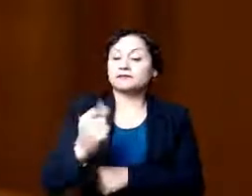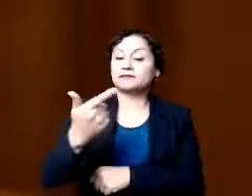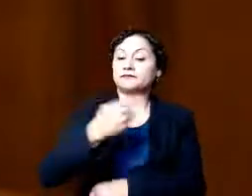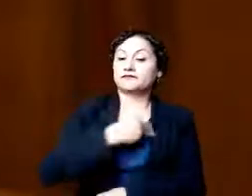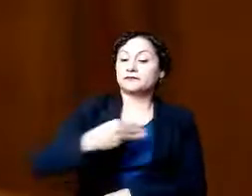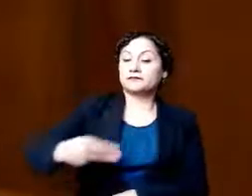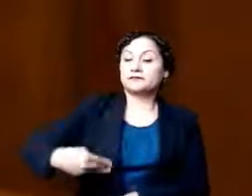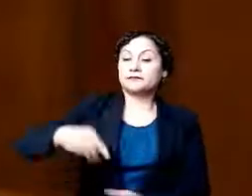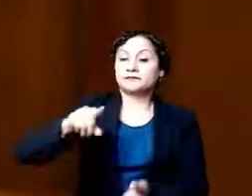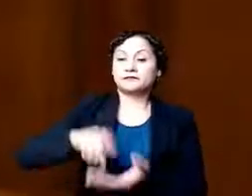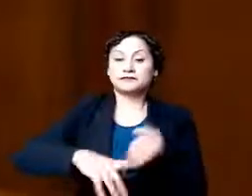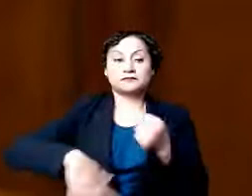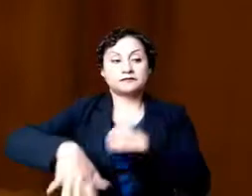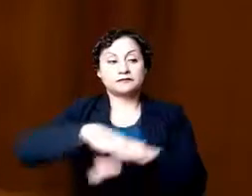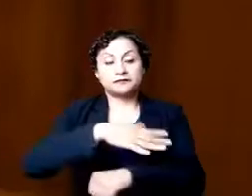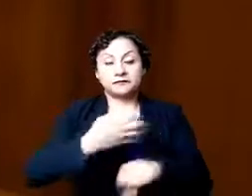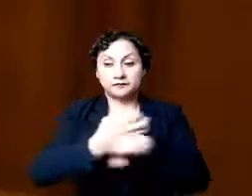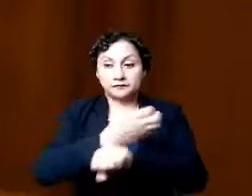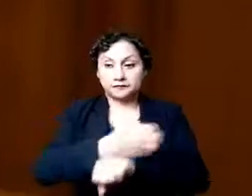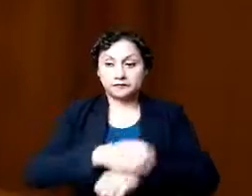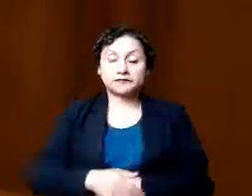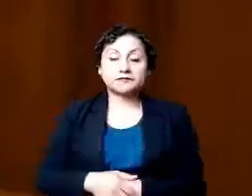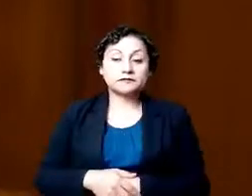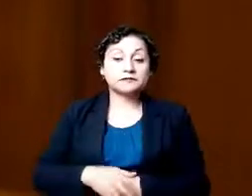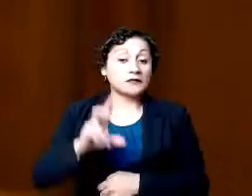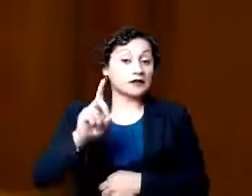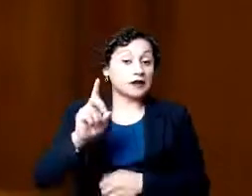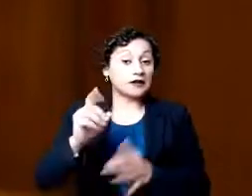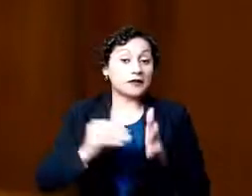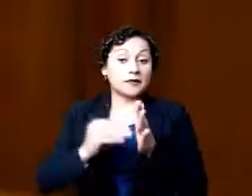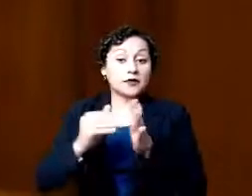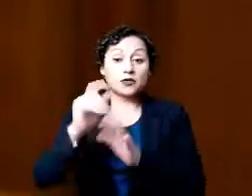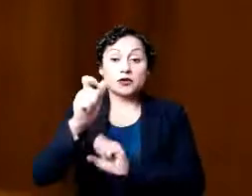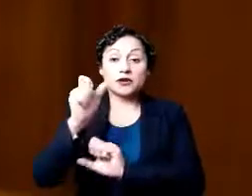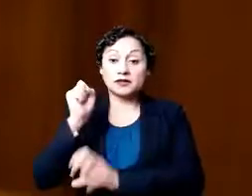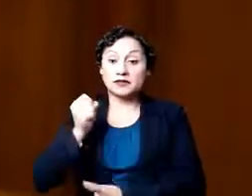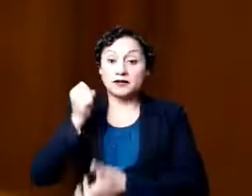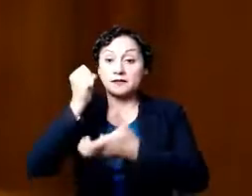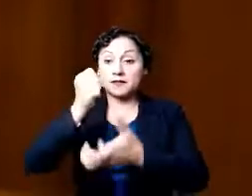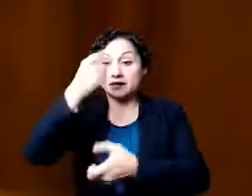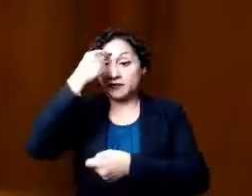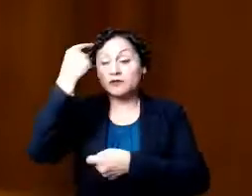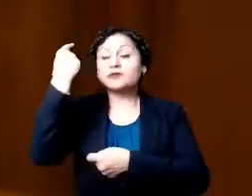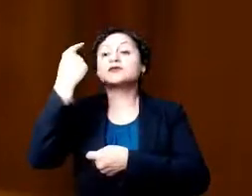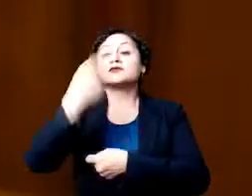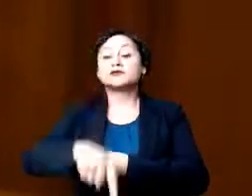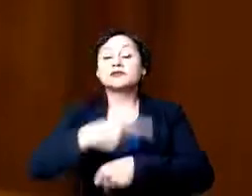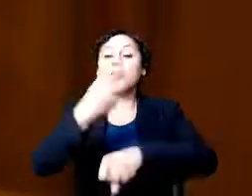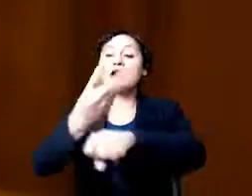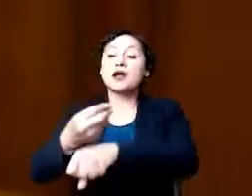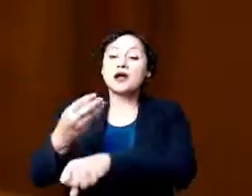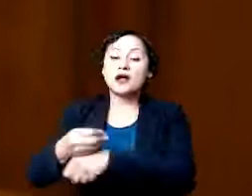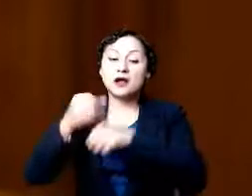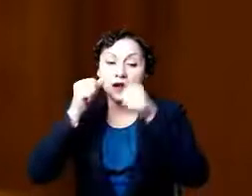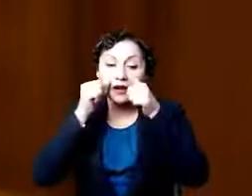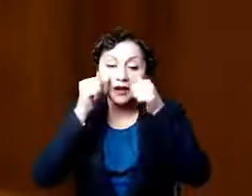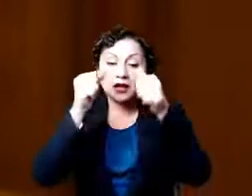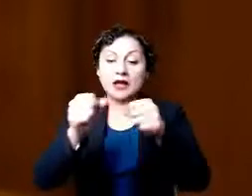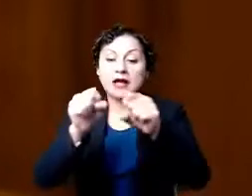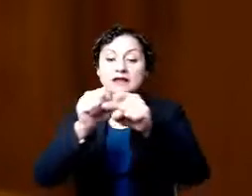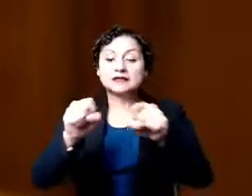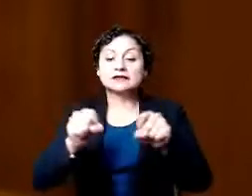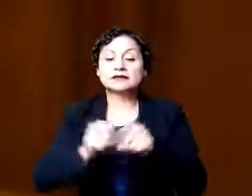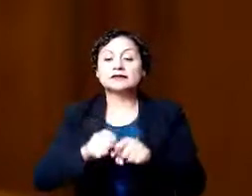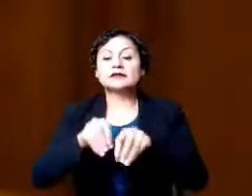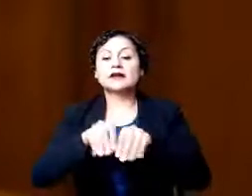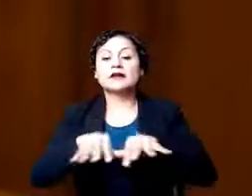que con 70 millones de pesos que se concluyeron los trabajos de rehabilitación y mantenimiento en el sistema de distribución y conducción